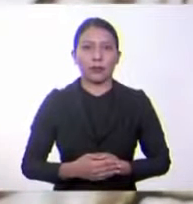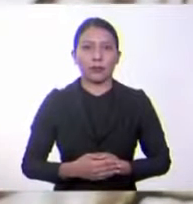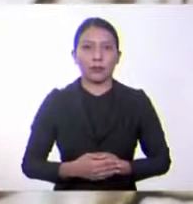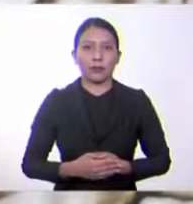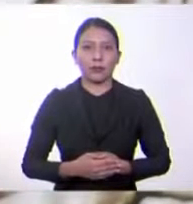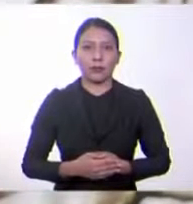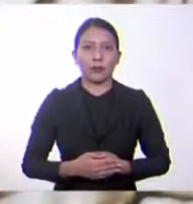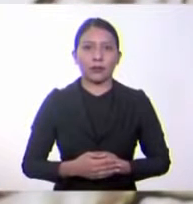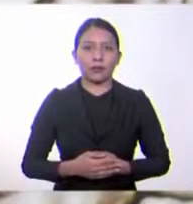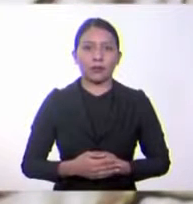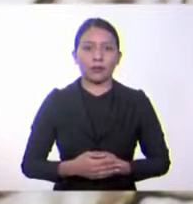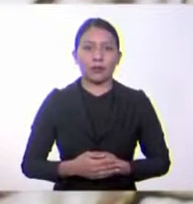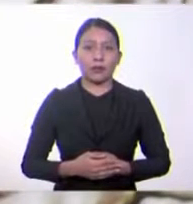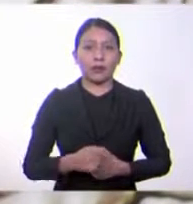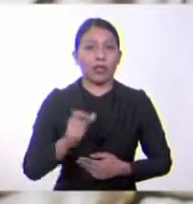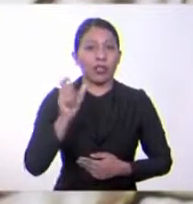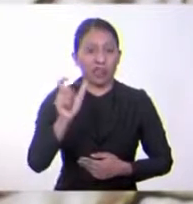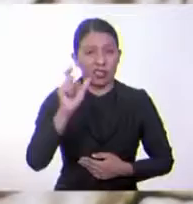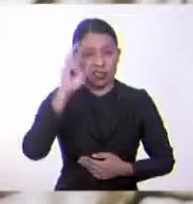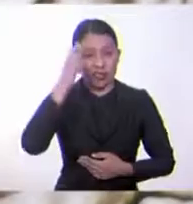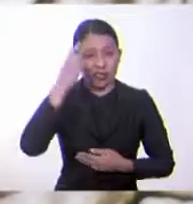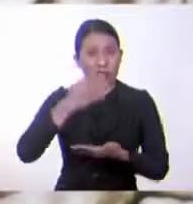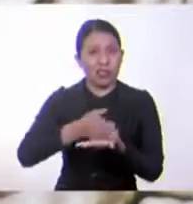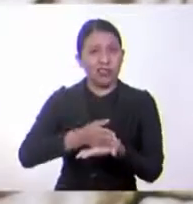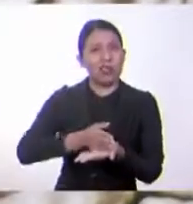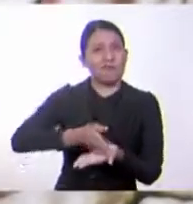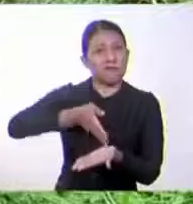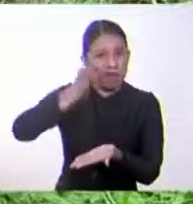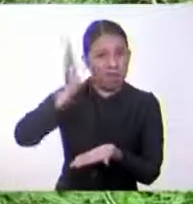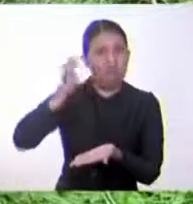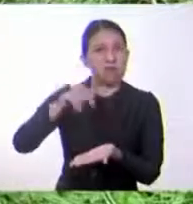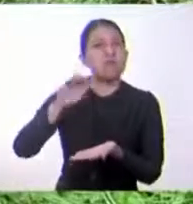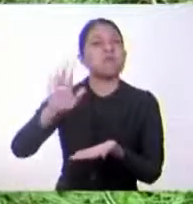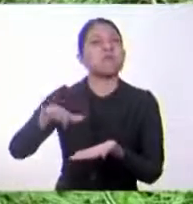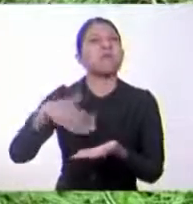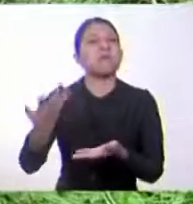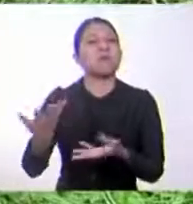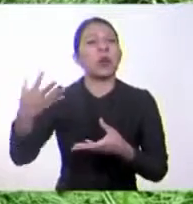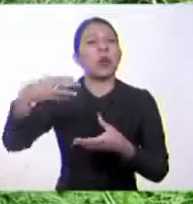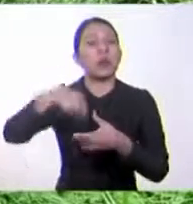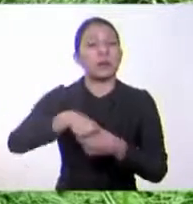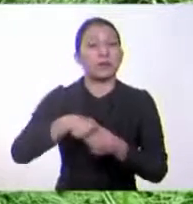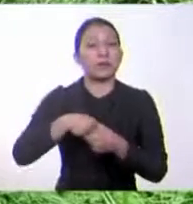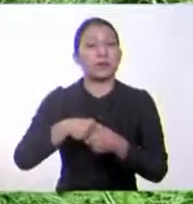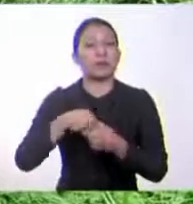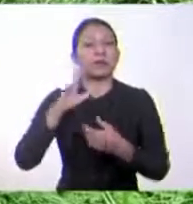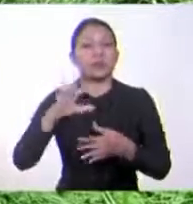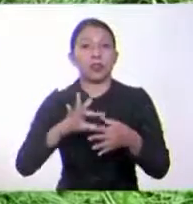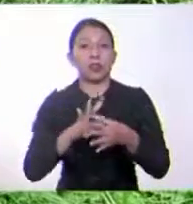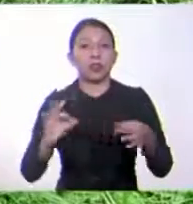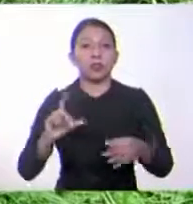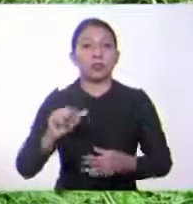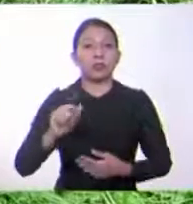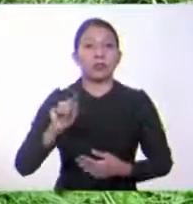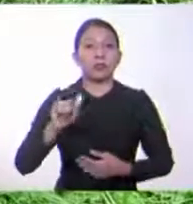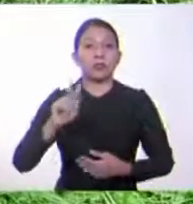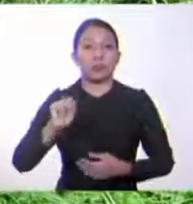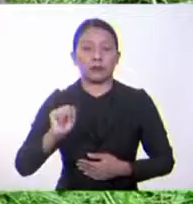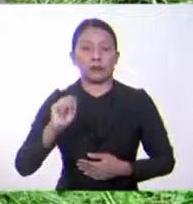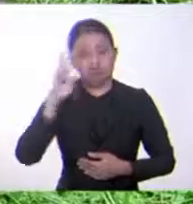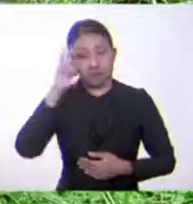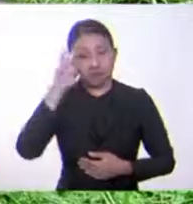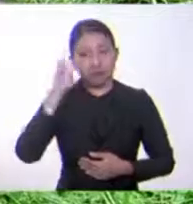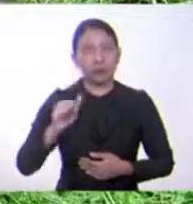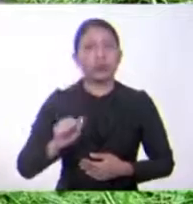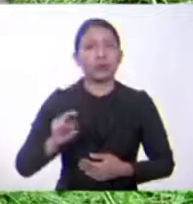El término animal tiene su origen en la palabra del idioma latín animalis, que